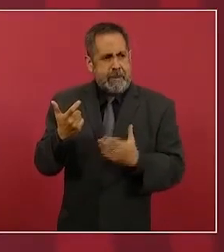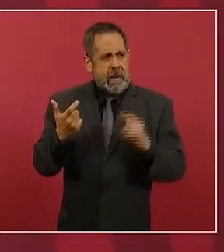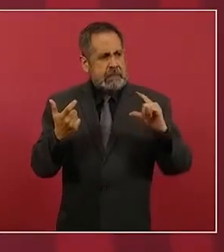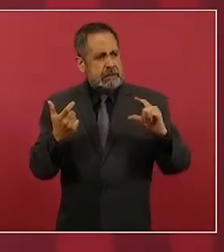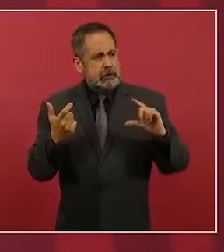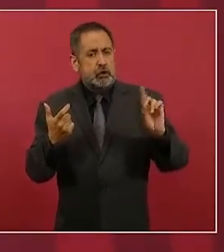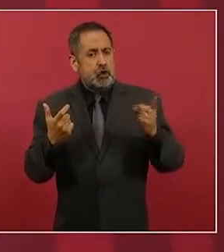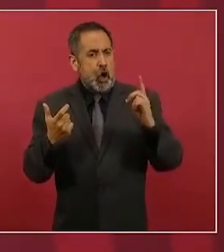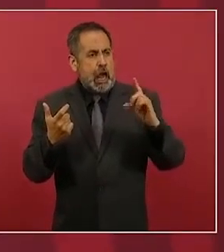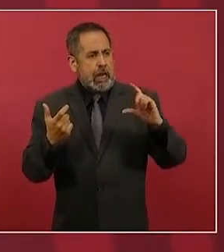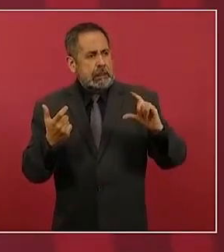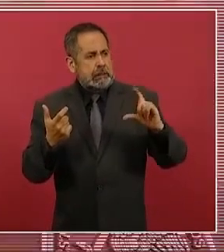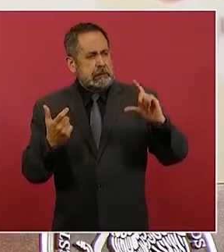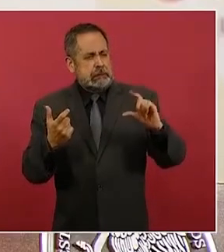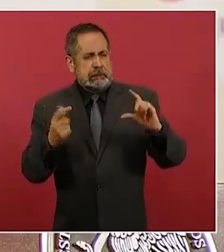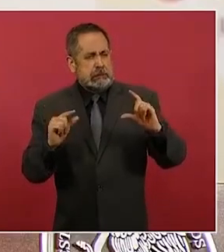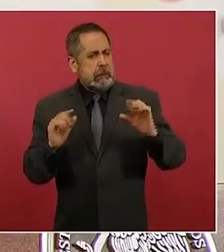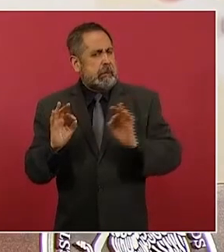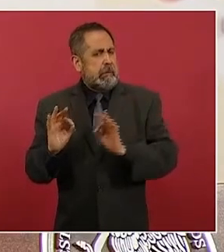hay gobernabilidad.